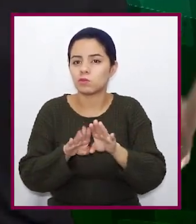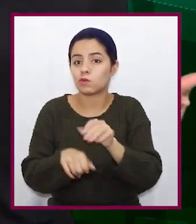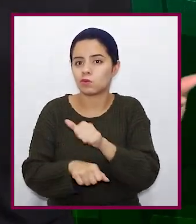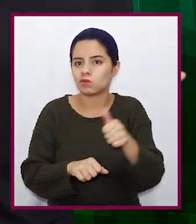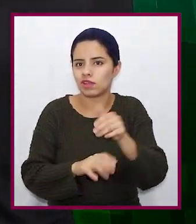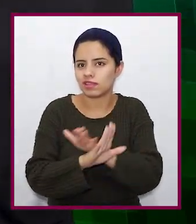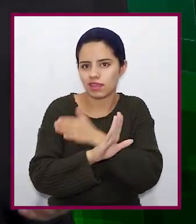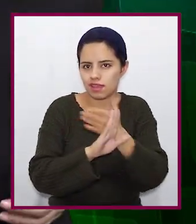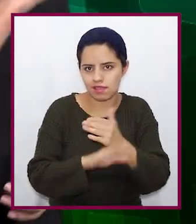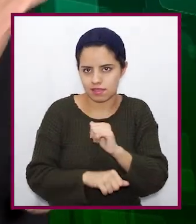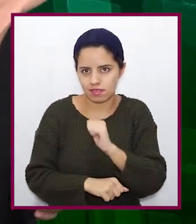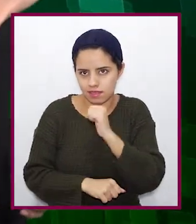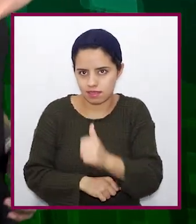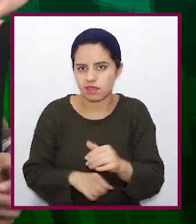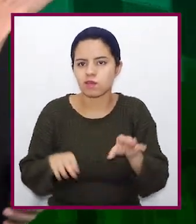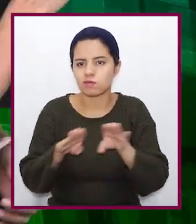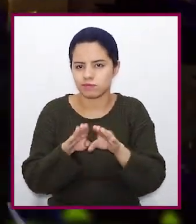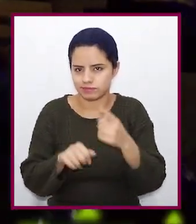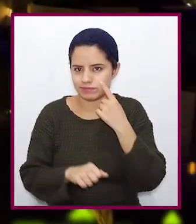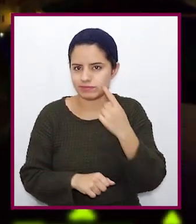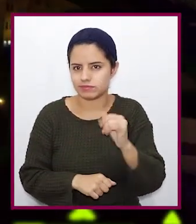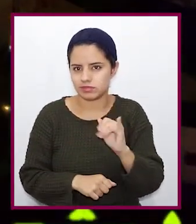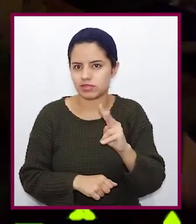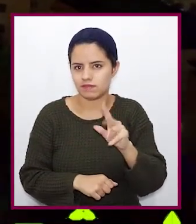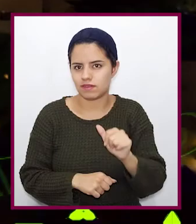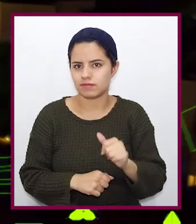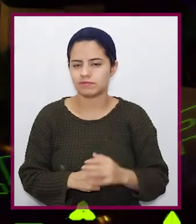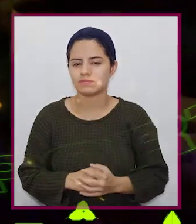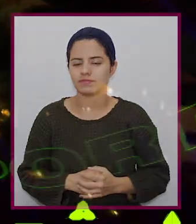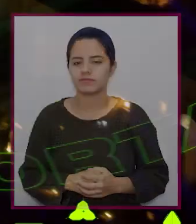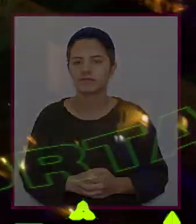¿Te parece si le preguntamos a Tiva?